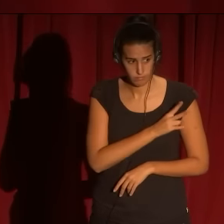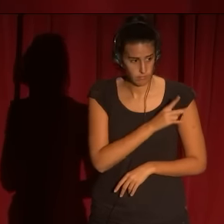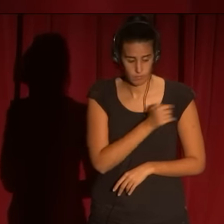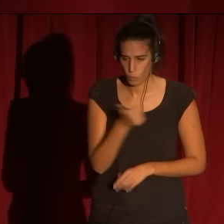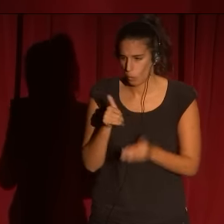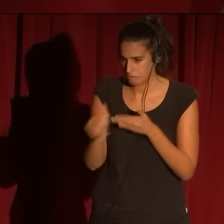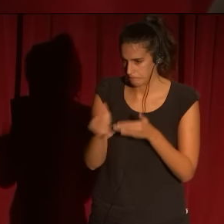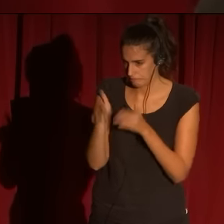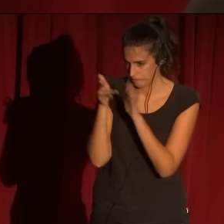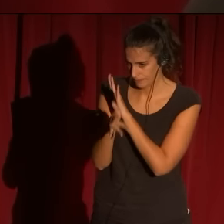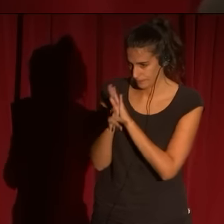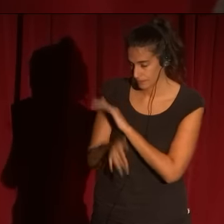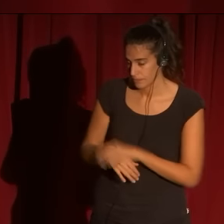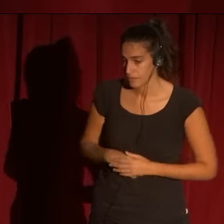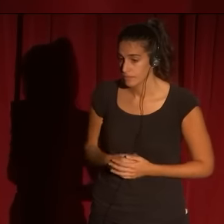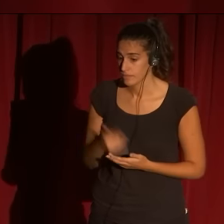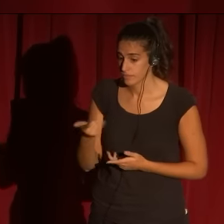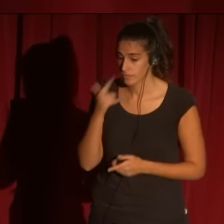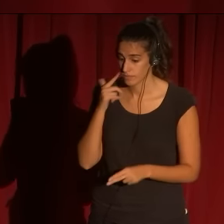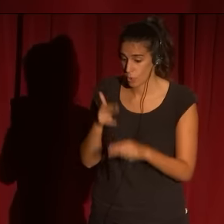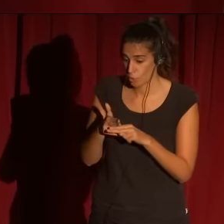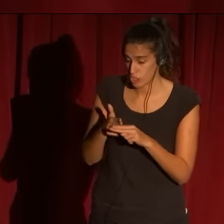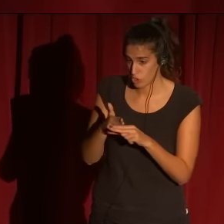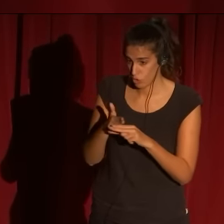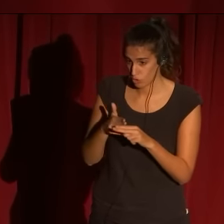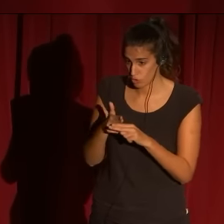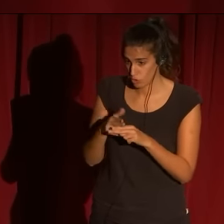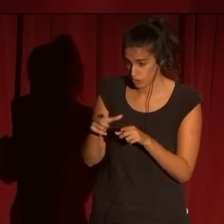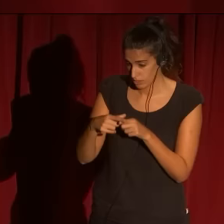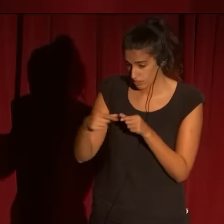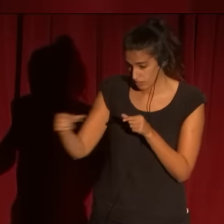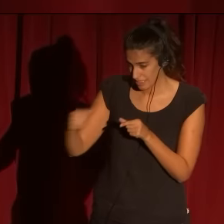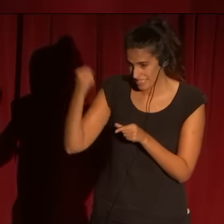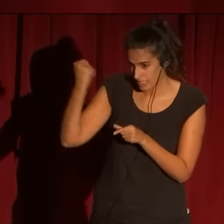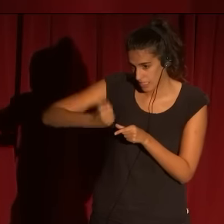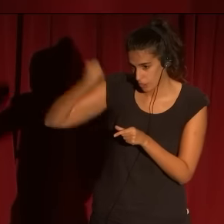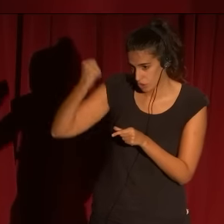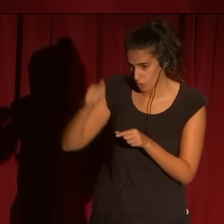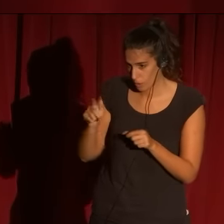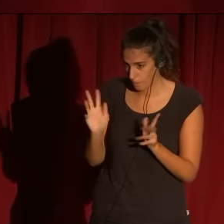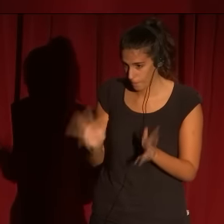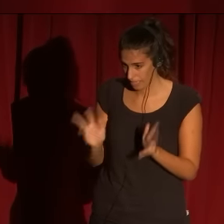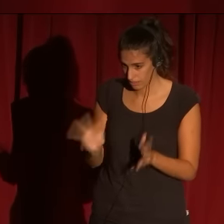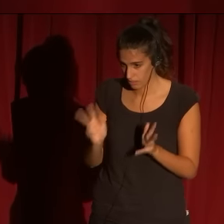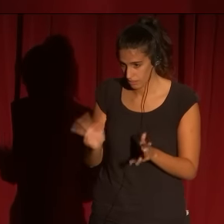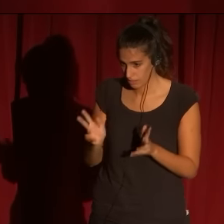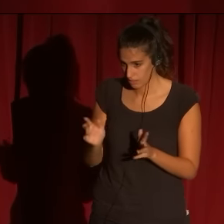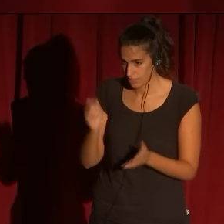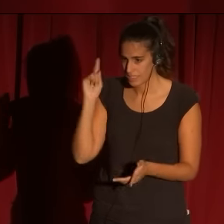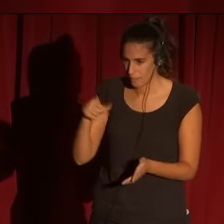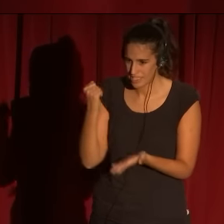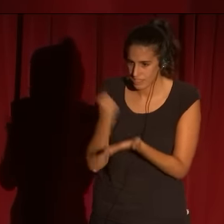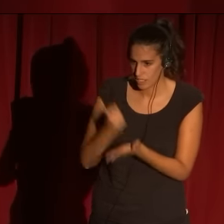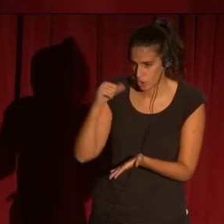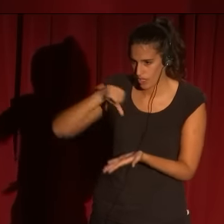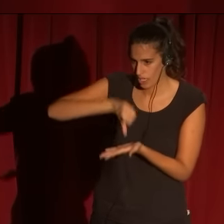un poquito más adelante y en varios de esos cuchillos sobre la hoja está el sello de los Plateros y además de ello el sello de la ciudad de